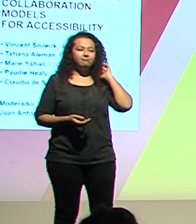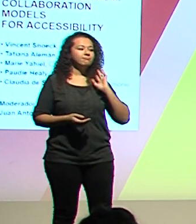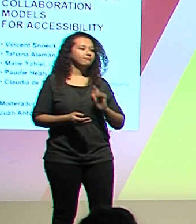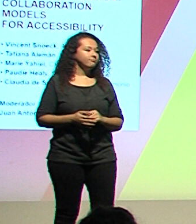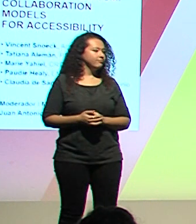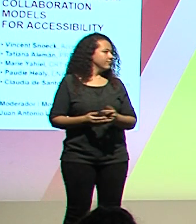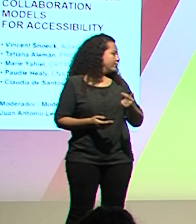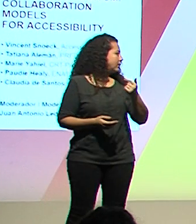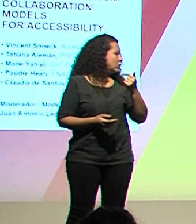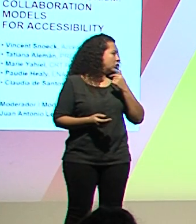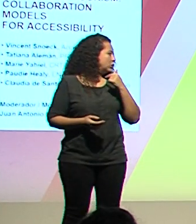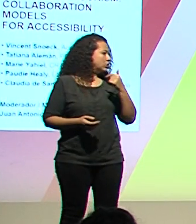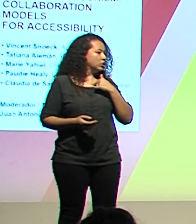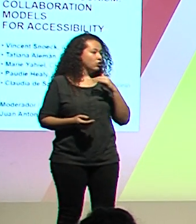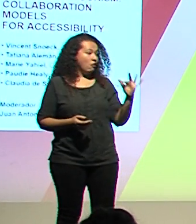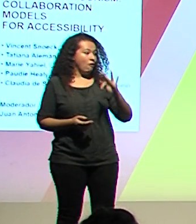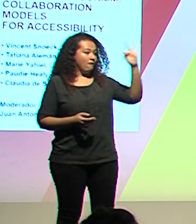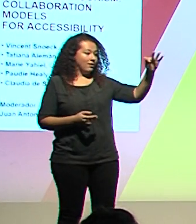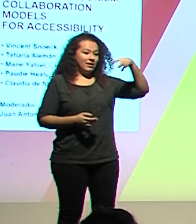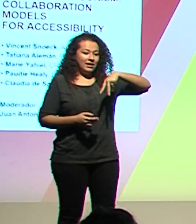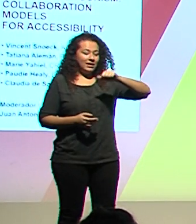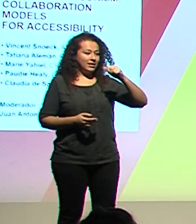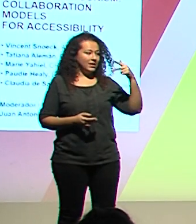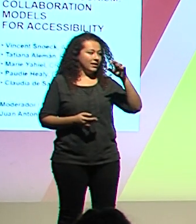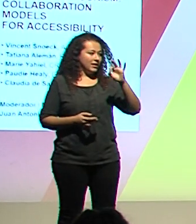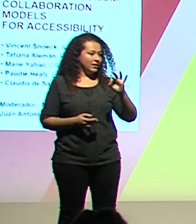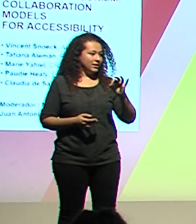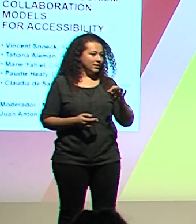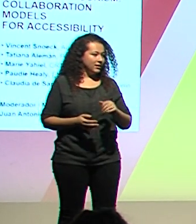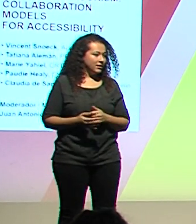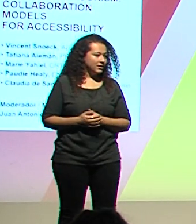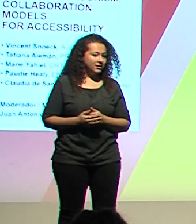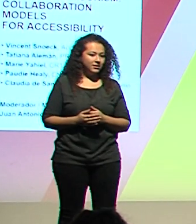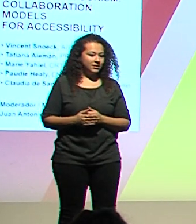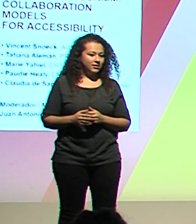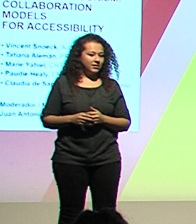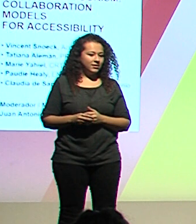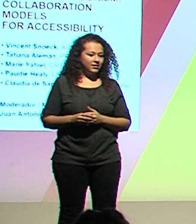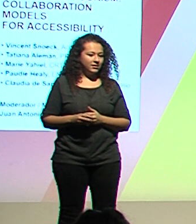Yo te voy a ceder la palabra, Nacho. ¿A quién? ¿A quién? ¿A ti?